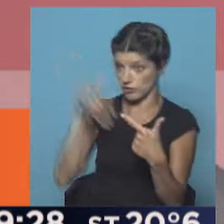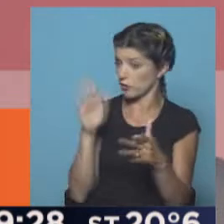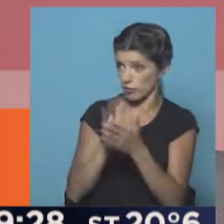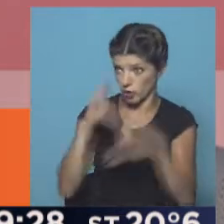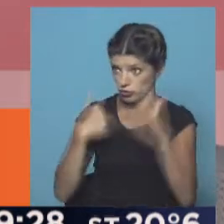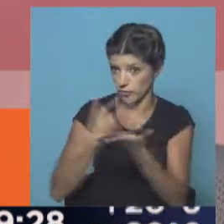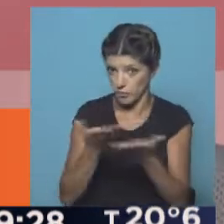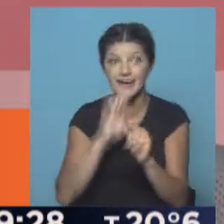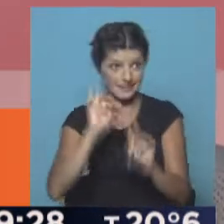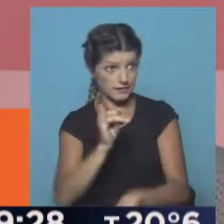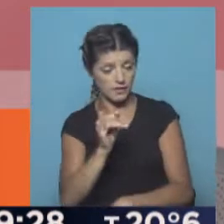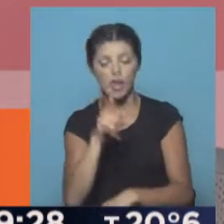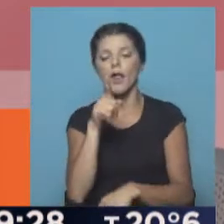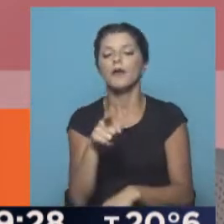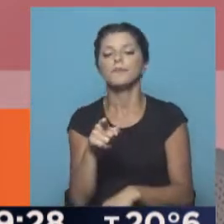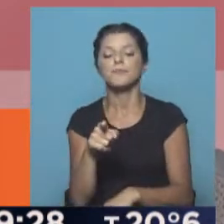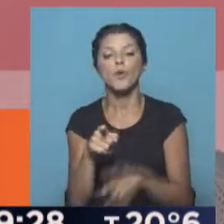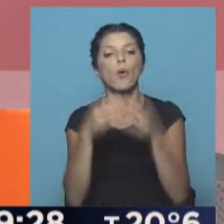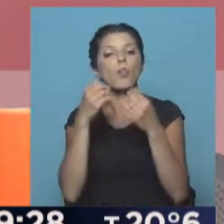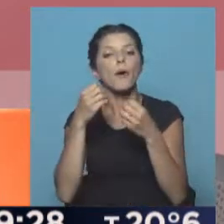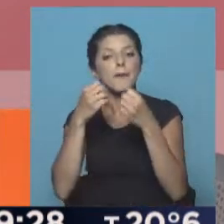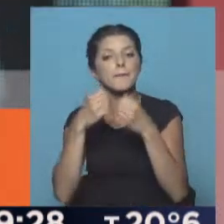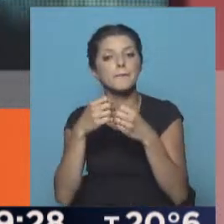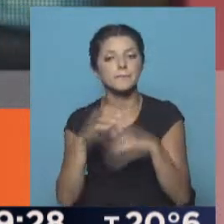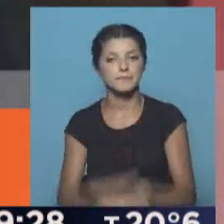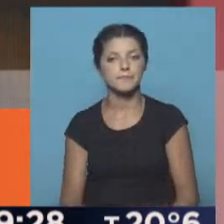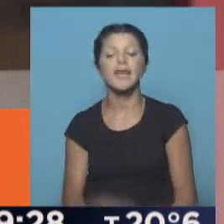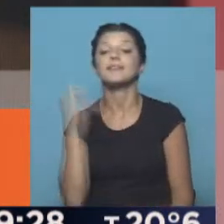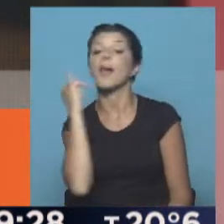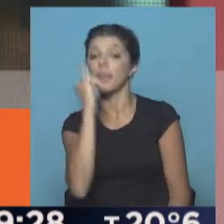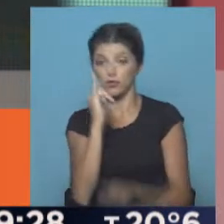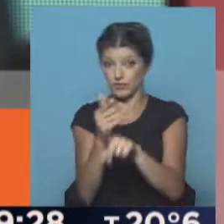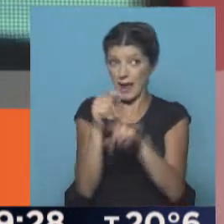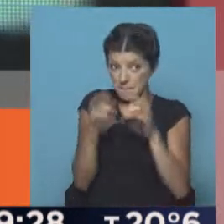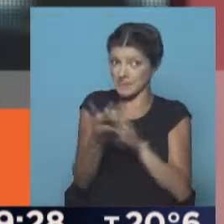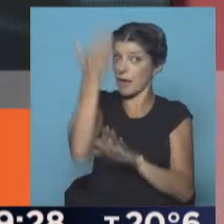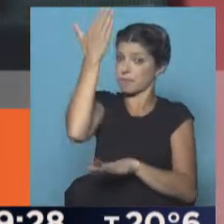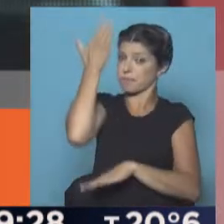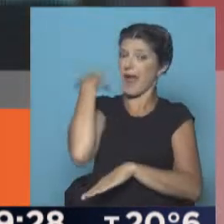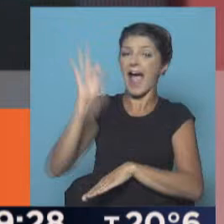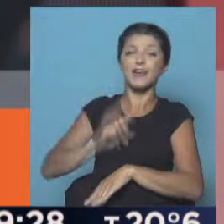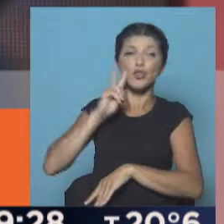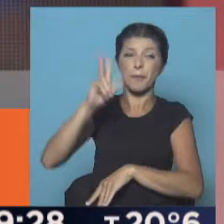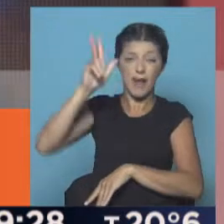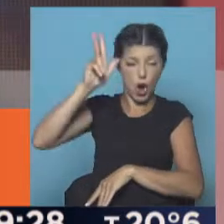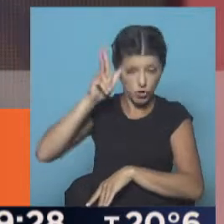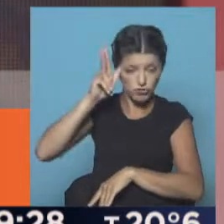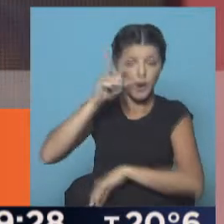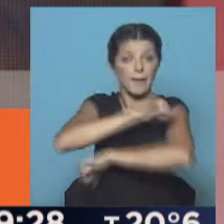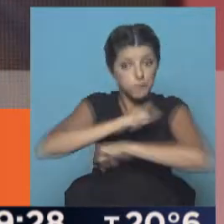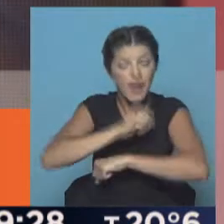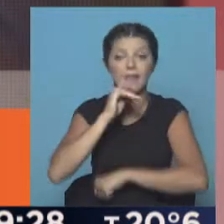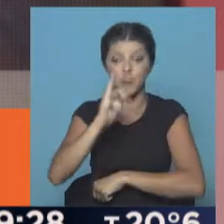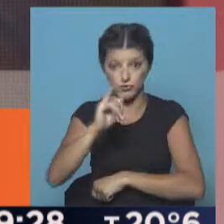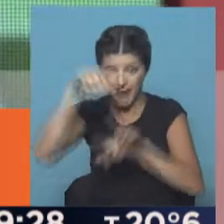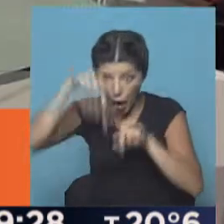esta causa, cuando la causa la inicia con una denuncia de Elisa Carrió en 2008, recién en 2016 la